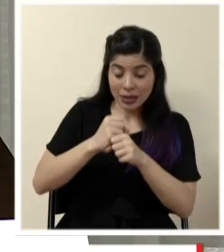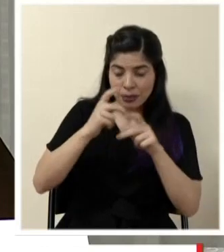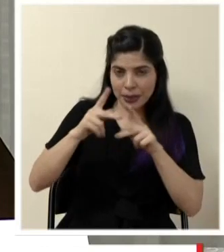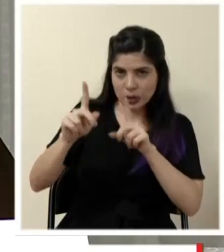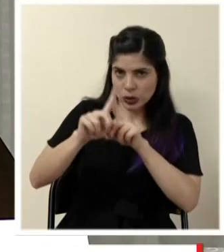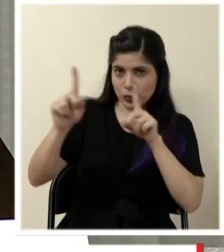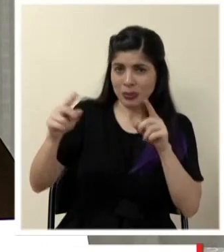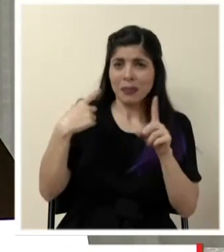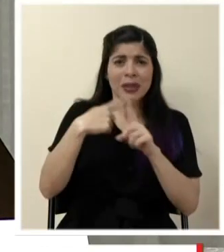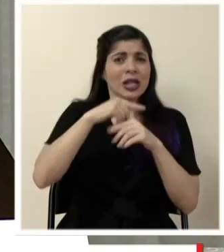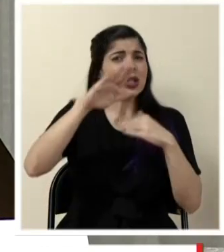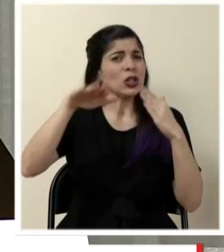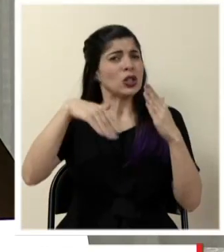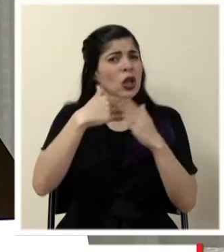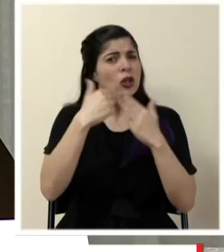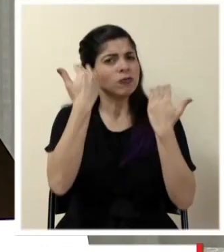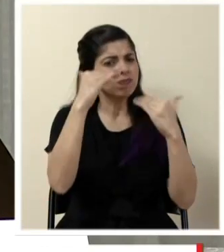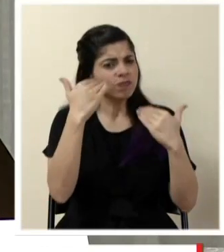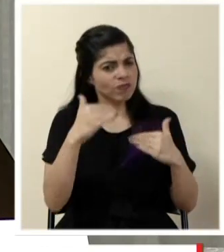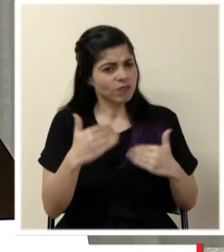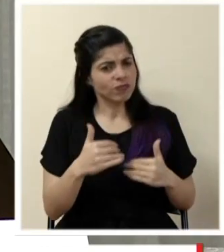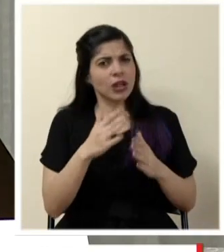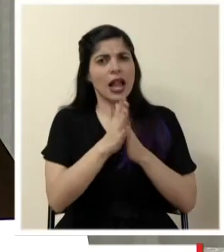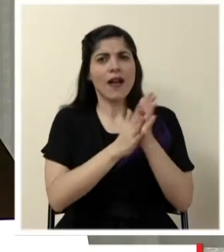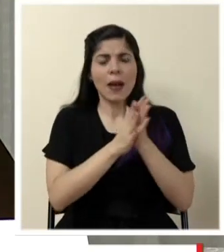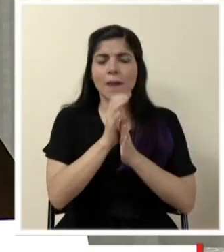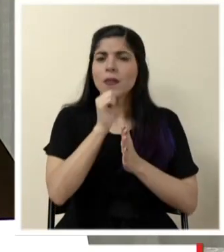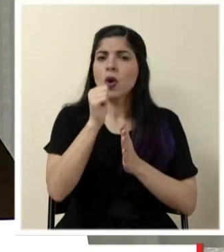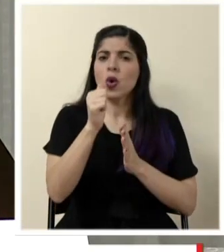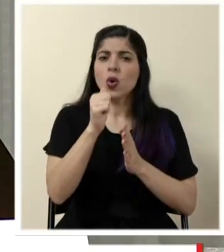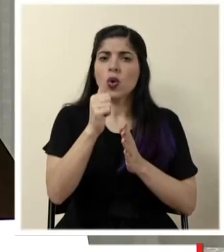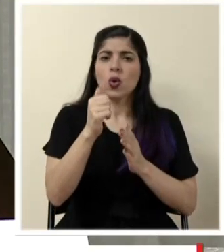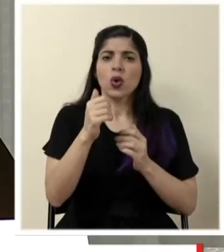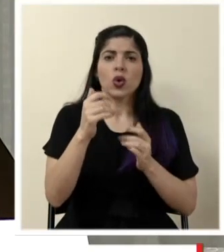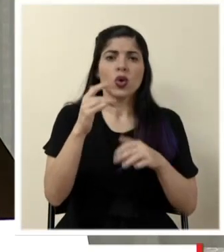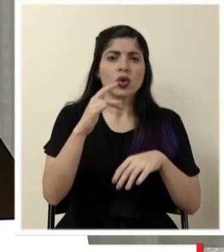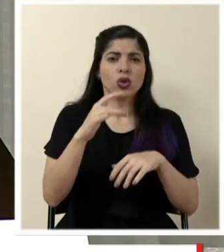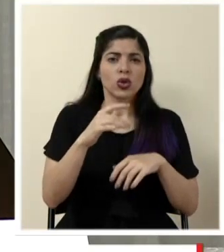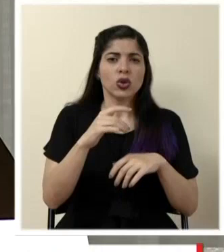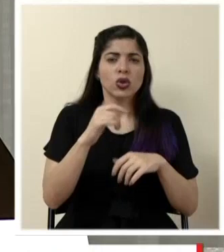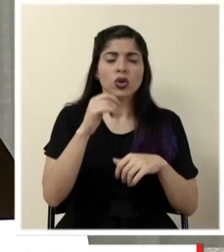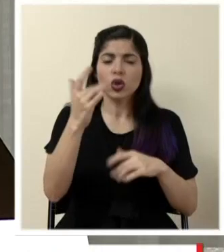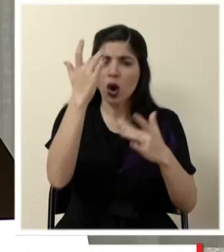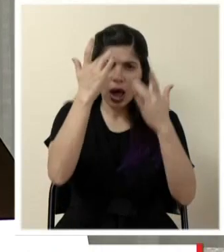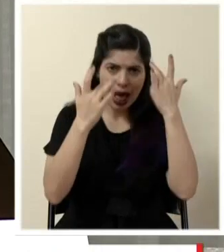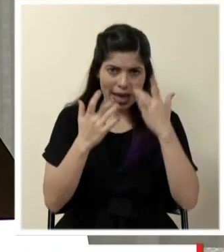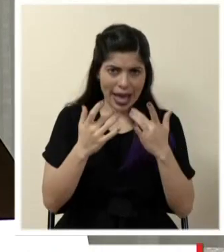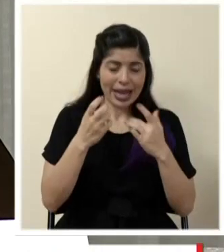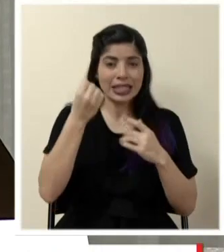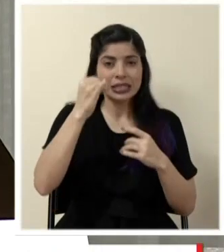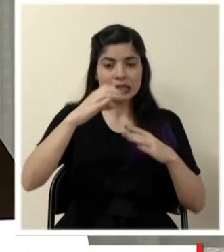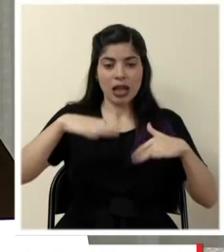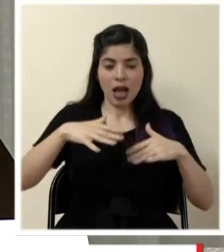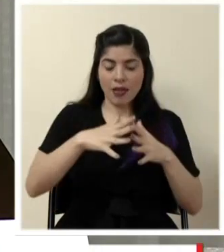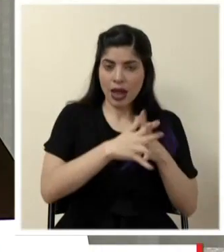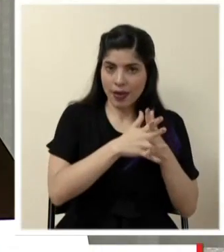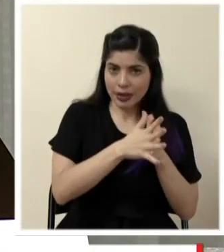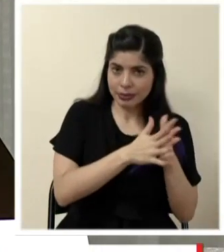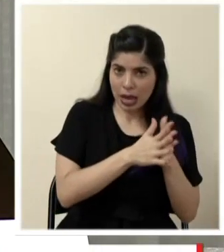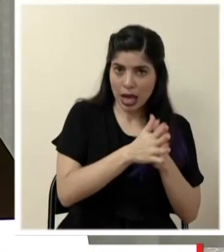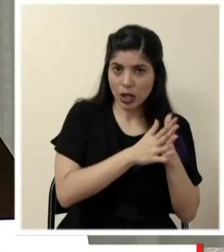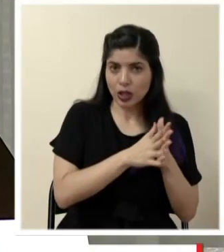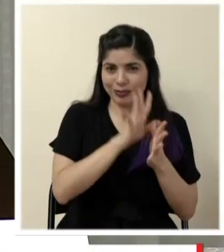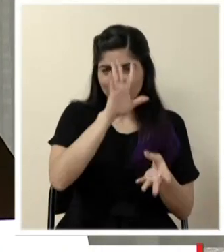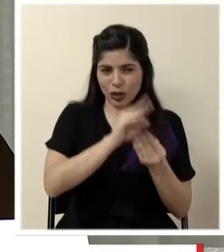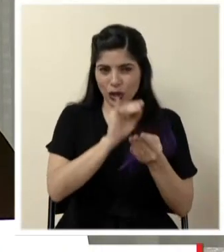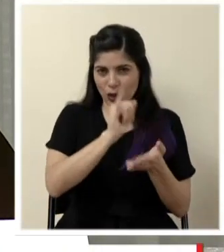toda la rigurosidad en las medidas sanitarias de lavado de manos, de no tocarnos las manos si no nos hemos, de no tocarnos la cara, perdón, si no nos hemos lavado las manos, y